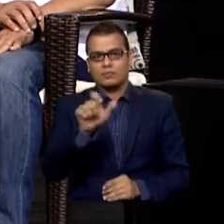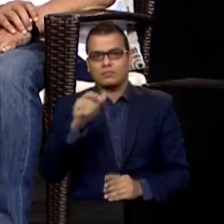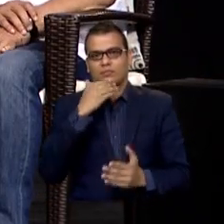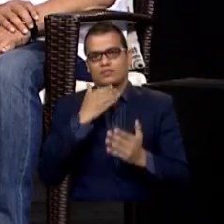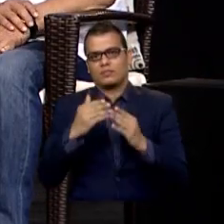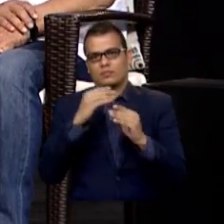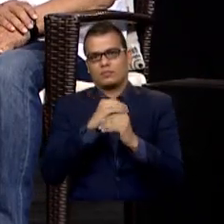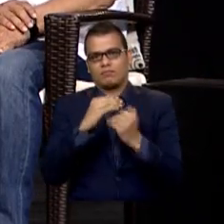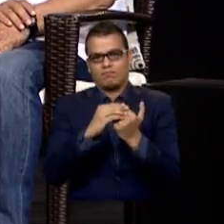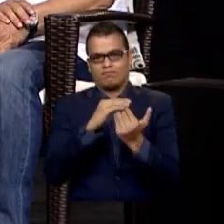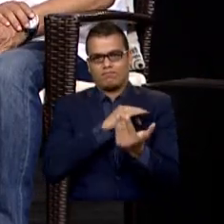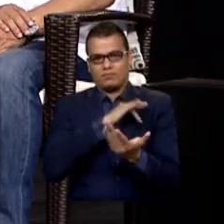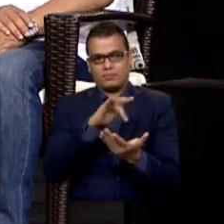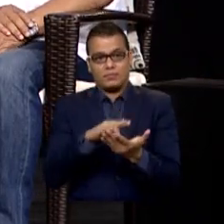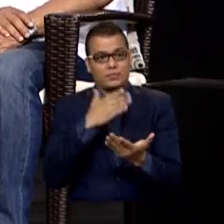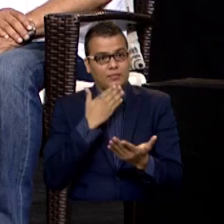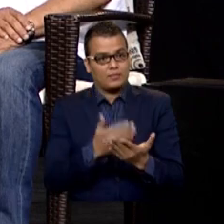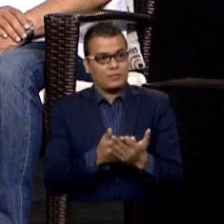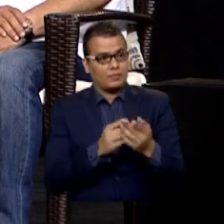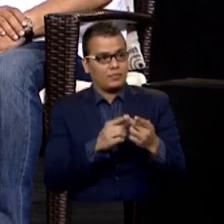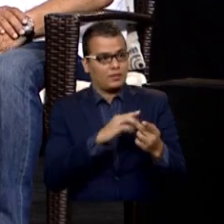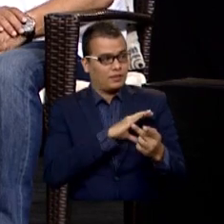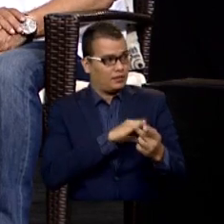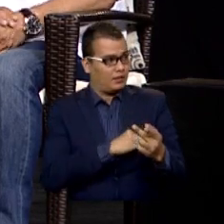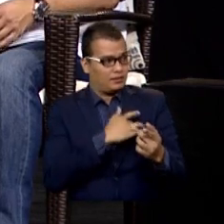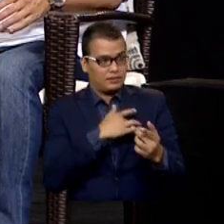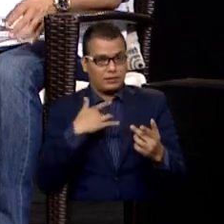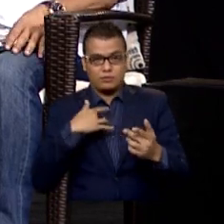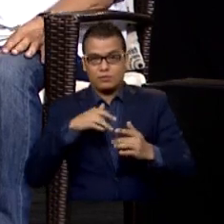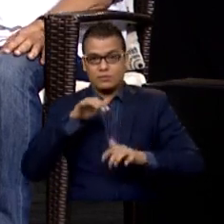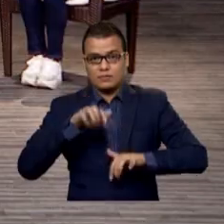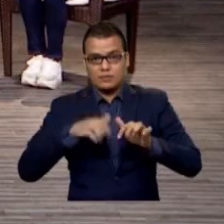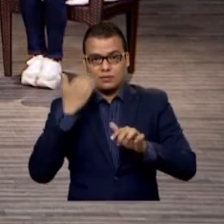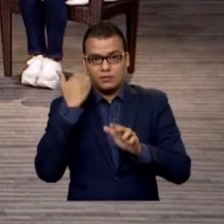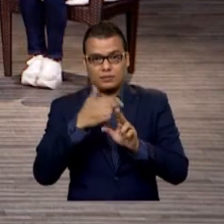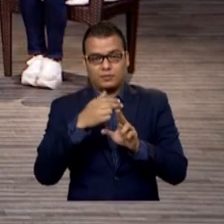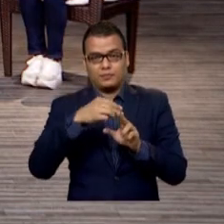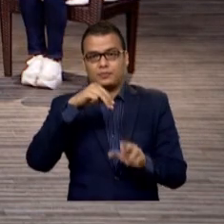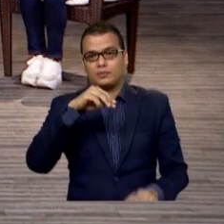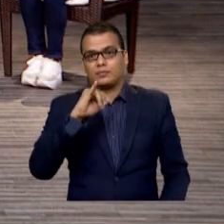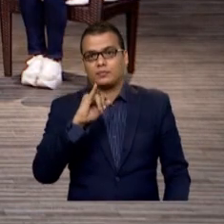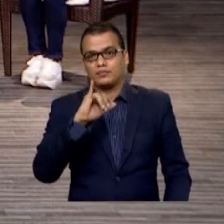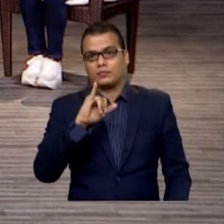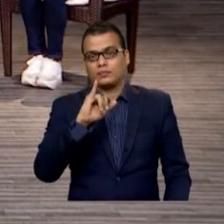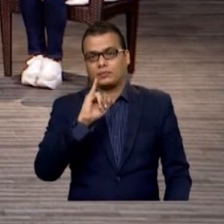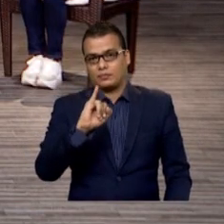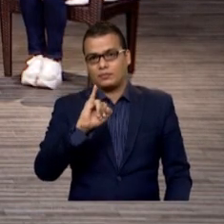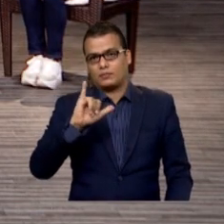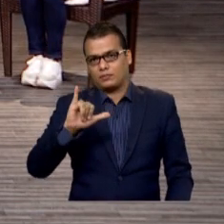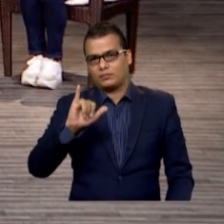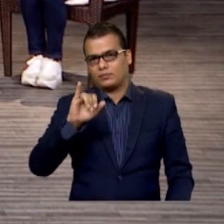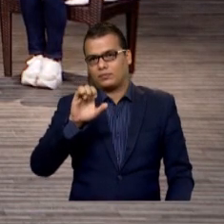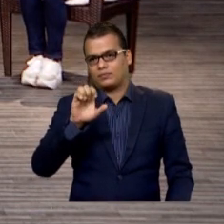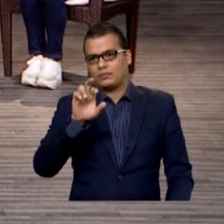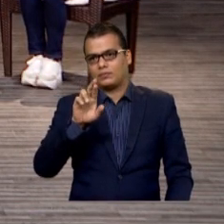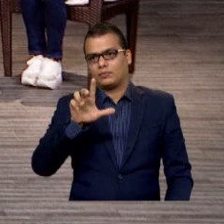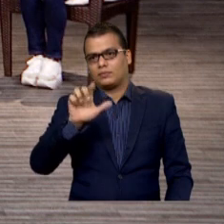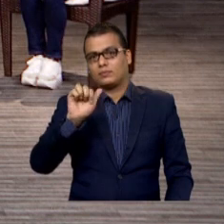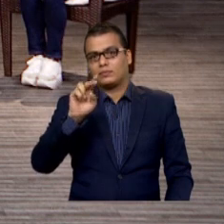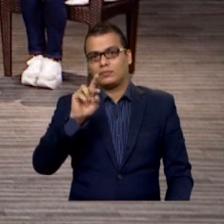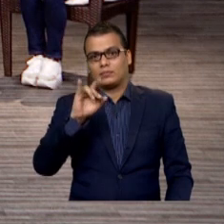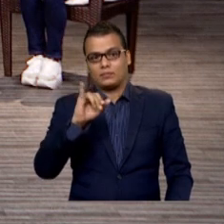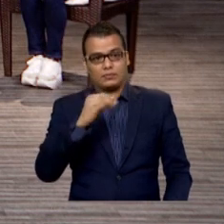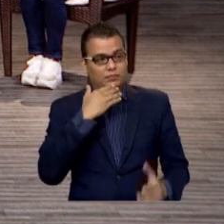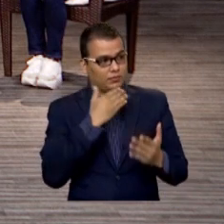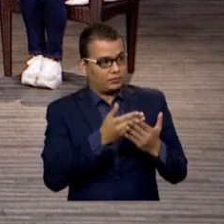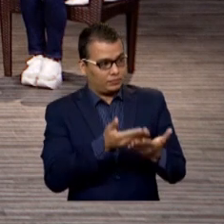muchas gracias por la invitación. Secretaria de Salud de Cali, doctora Miguel Hernández Torres. Hola, muy buenas noches, un saludo para ustedes y un saludo para todos los